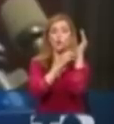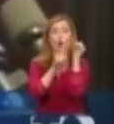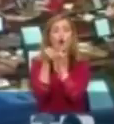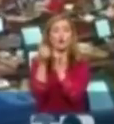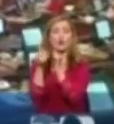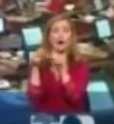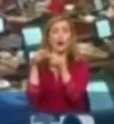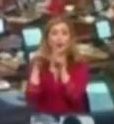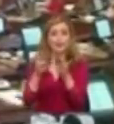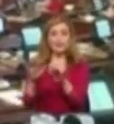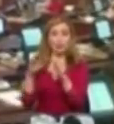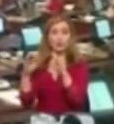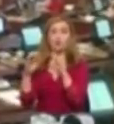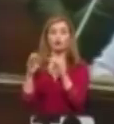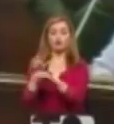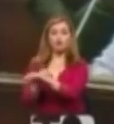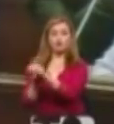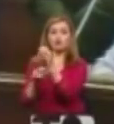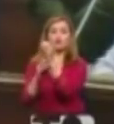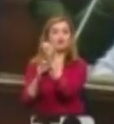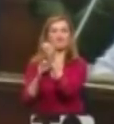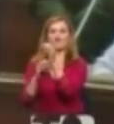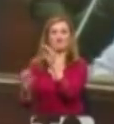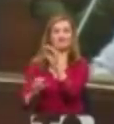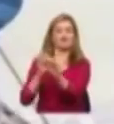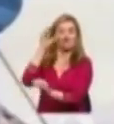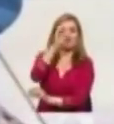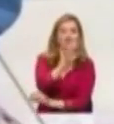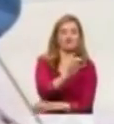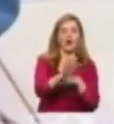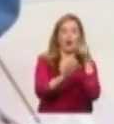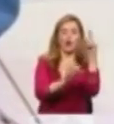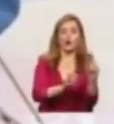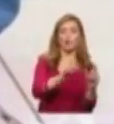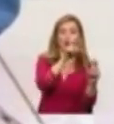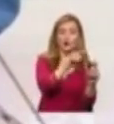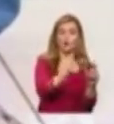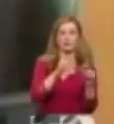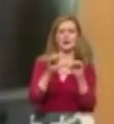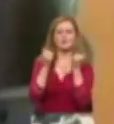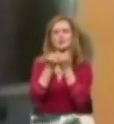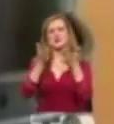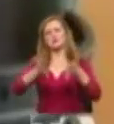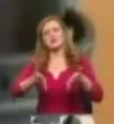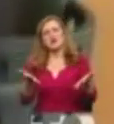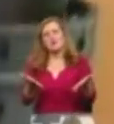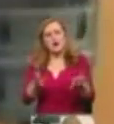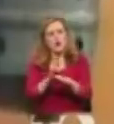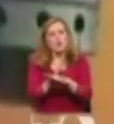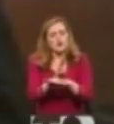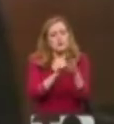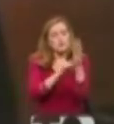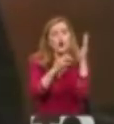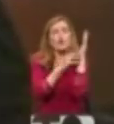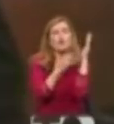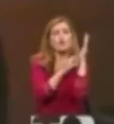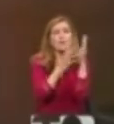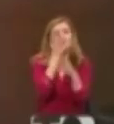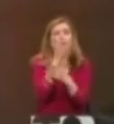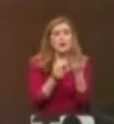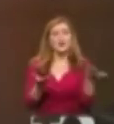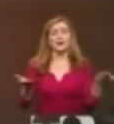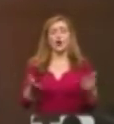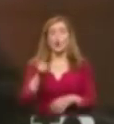era otra. La principal pregunta de los asambleístas fue por qué se usó el grillete si ya habían fallas. Usted, al conocer